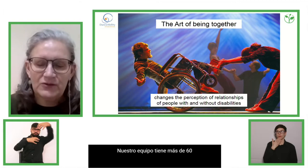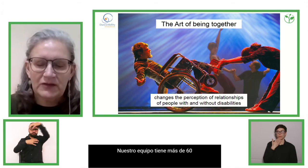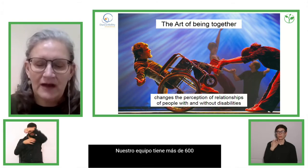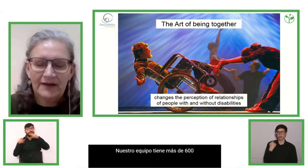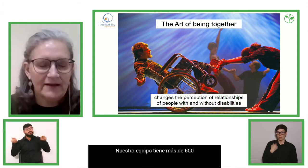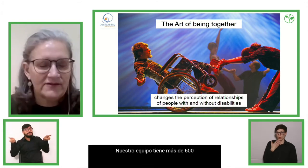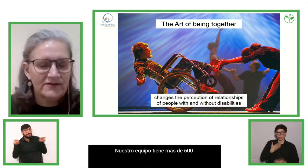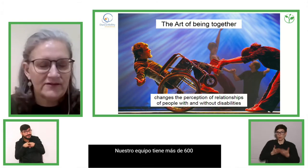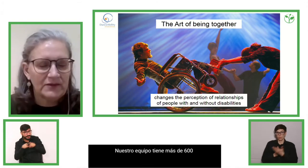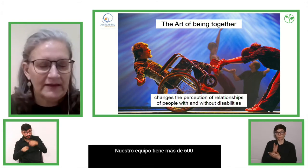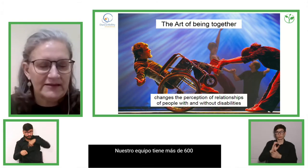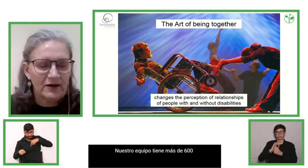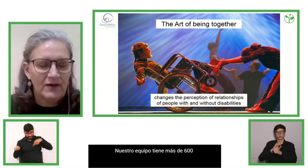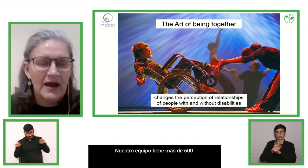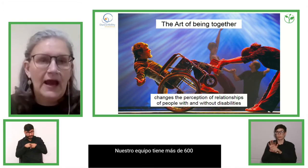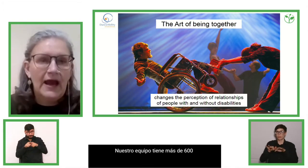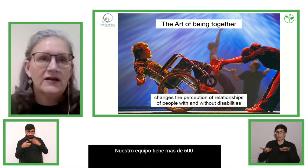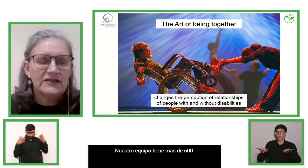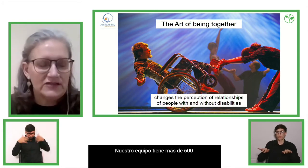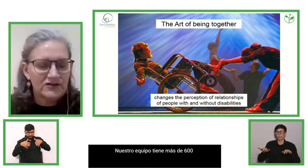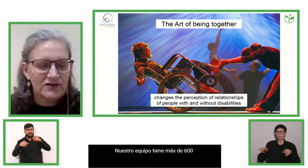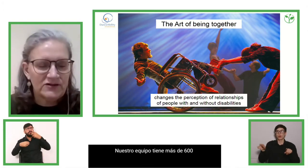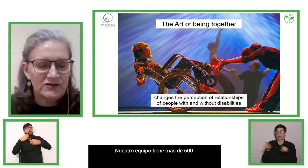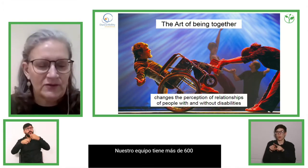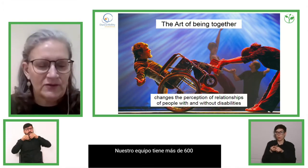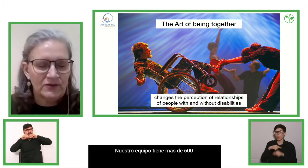de profesores de Danceability creó directrices